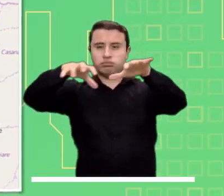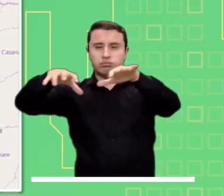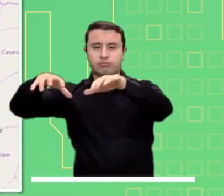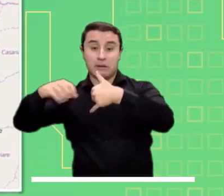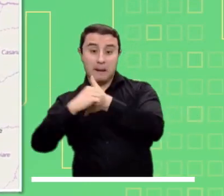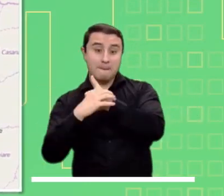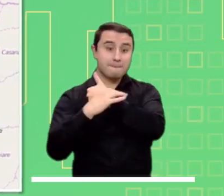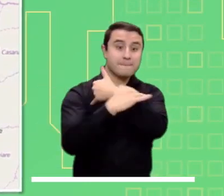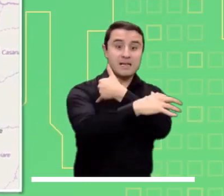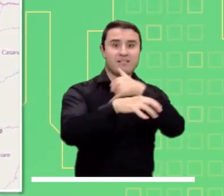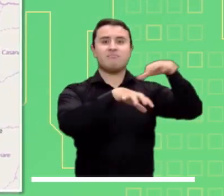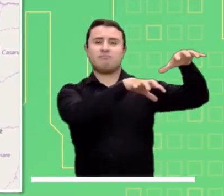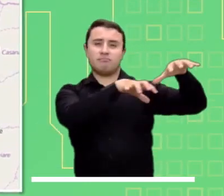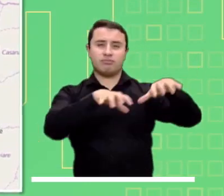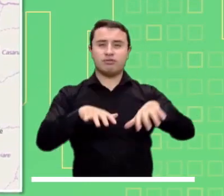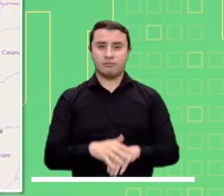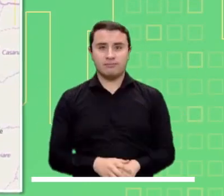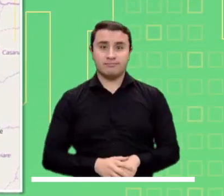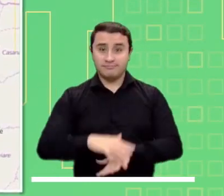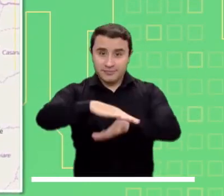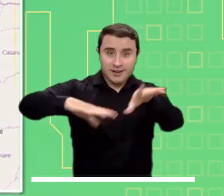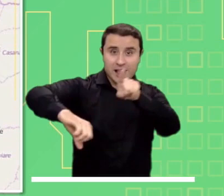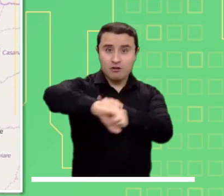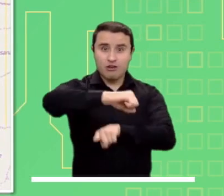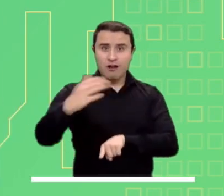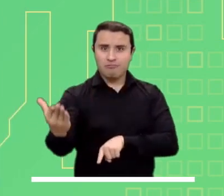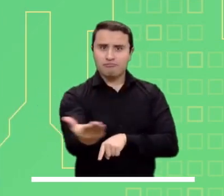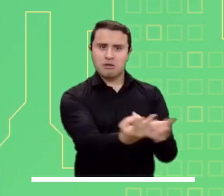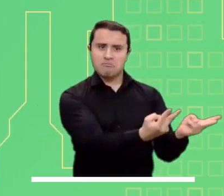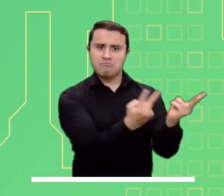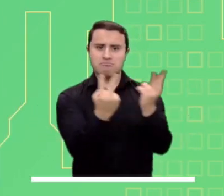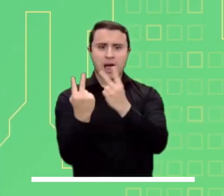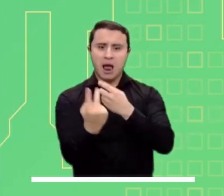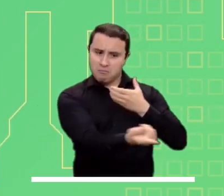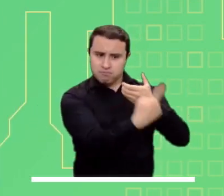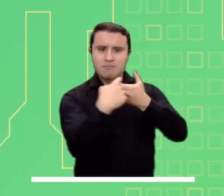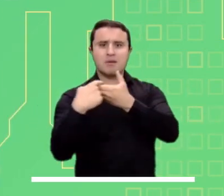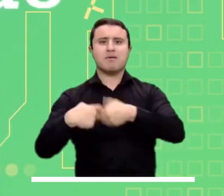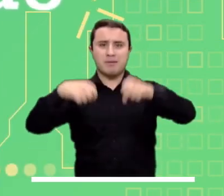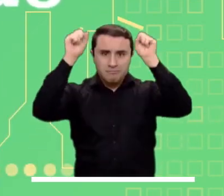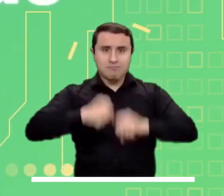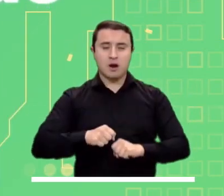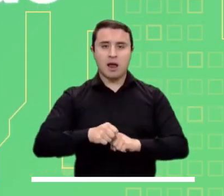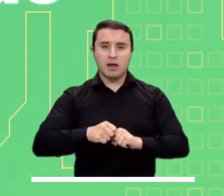Alerta naranja por tiempo lluvioso en el Mar Caribe Occidental y el Océano Pacífico.